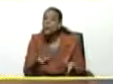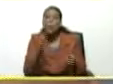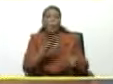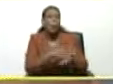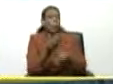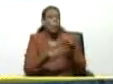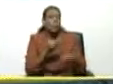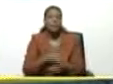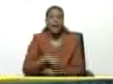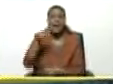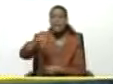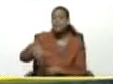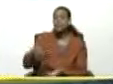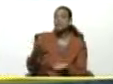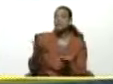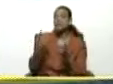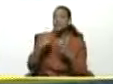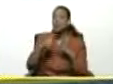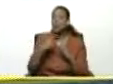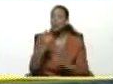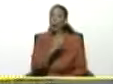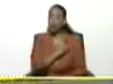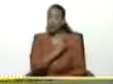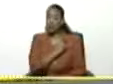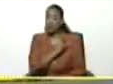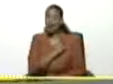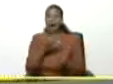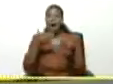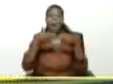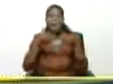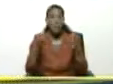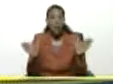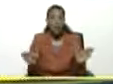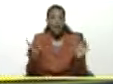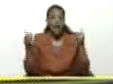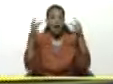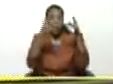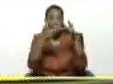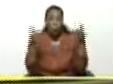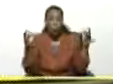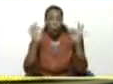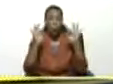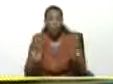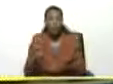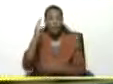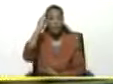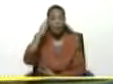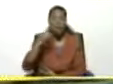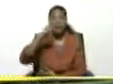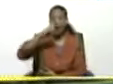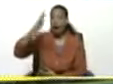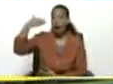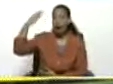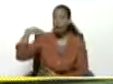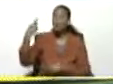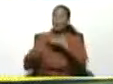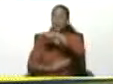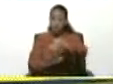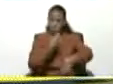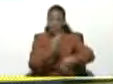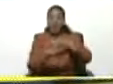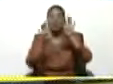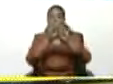vor presidente fí est una universidad alineada al proyecto bolivariano y revolucionario